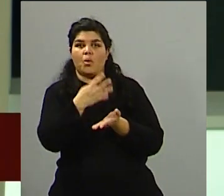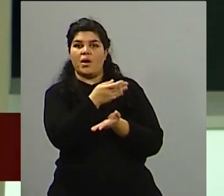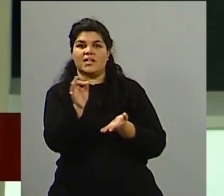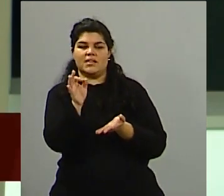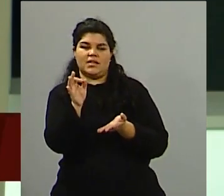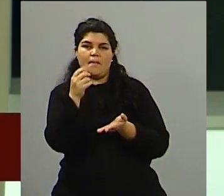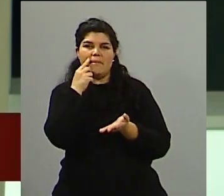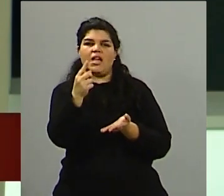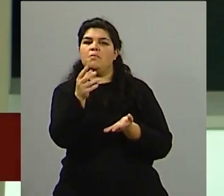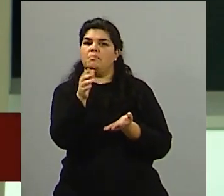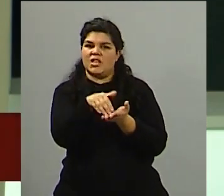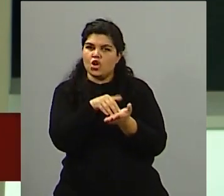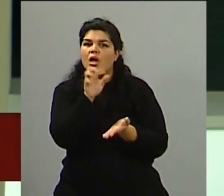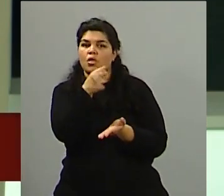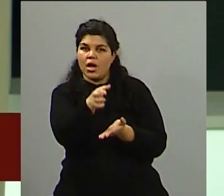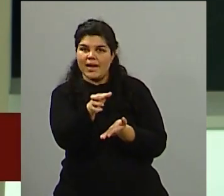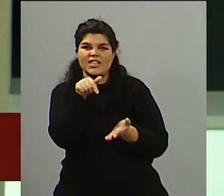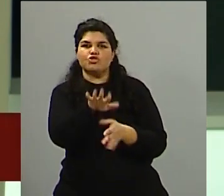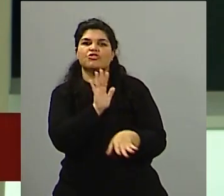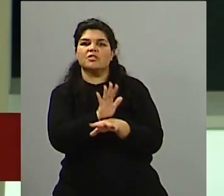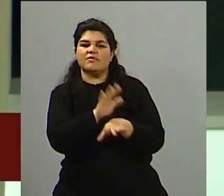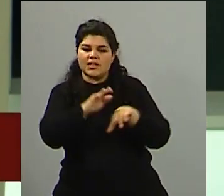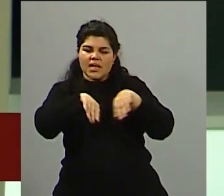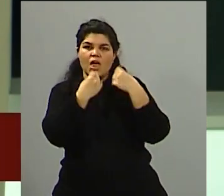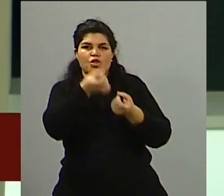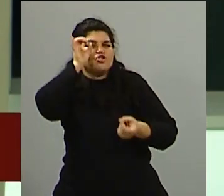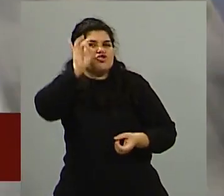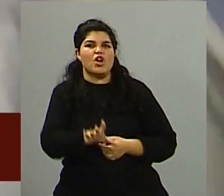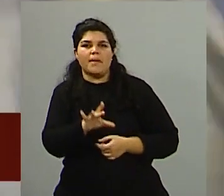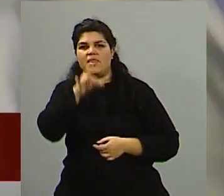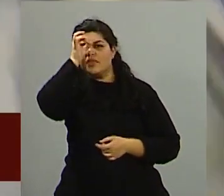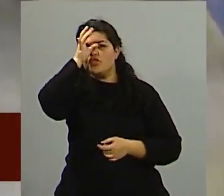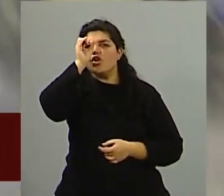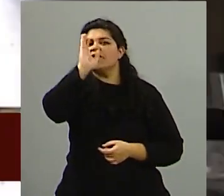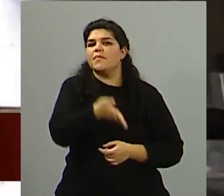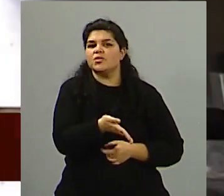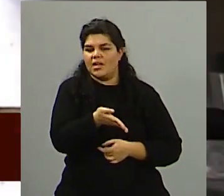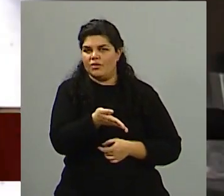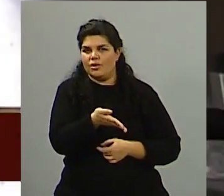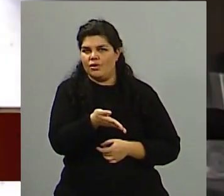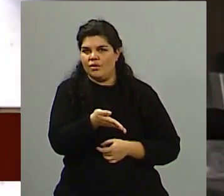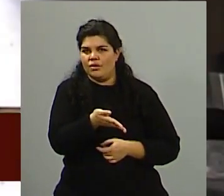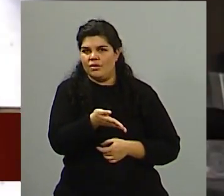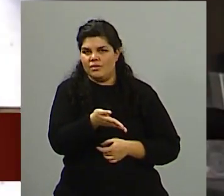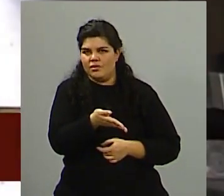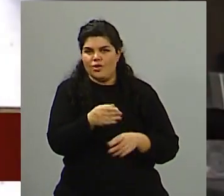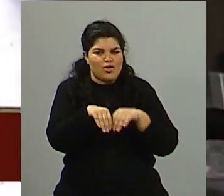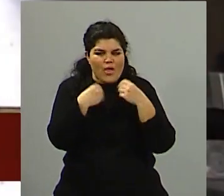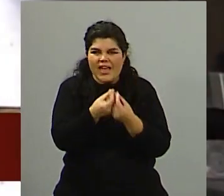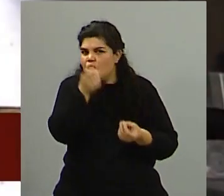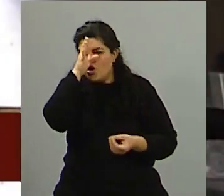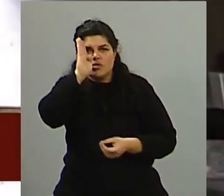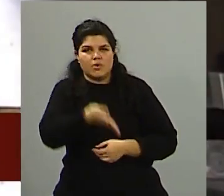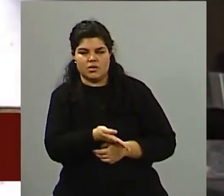el 12% de la cartera total de deuda argentina. ¿Y por qué entonces estamos todo el tiempo pensando en el fondo? Porque se ha transformado en el